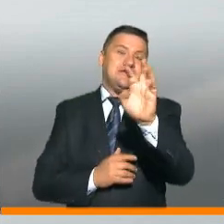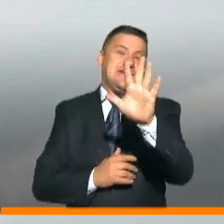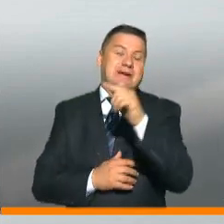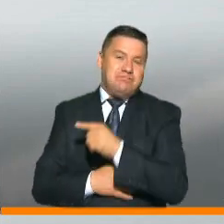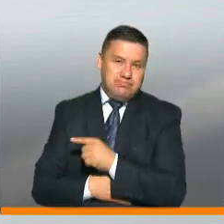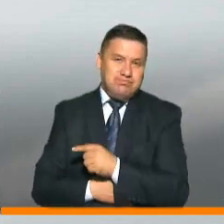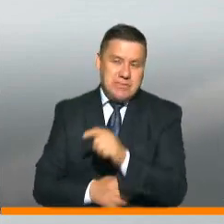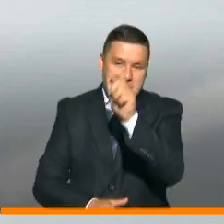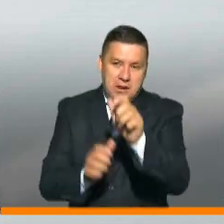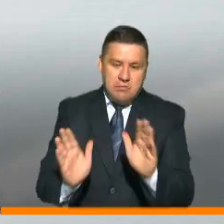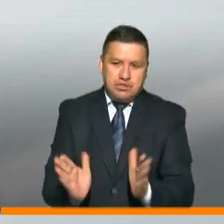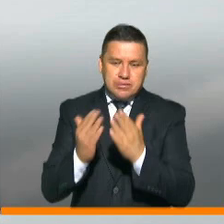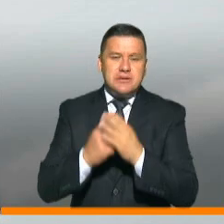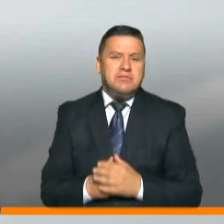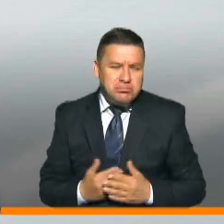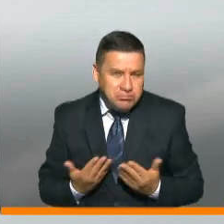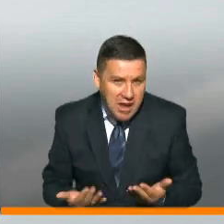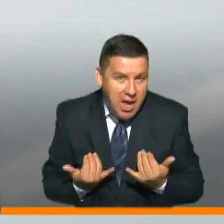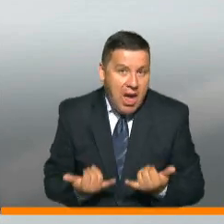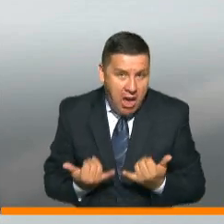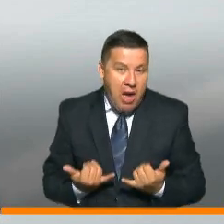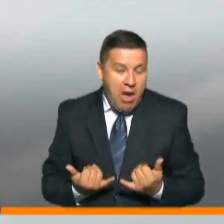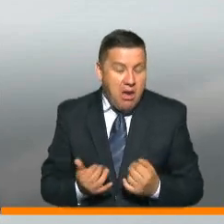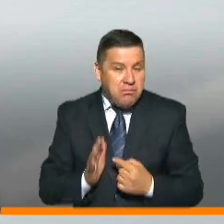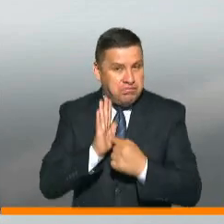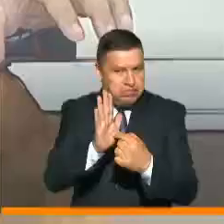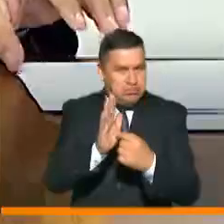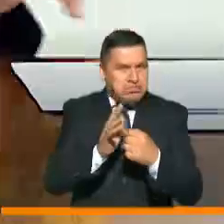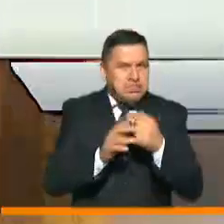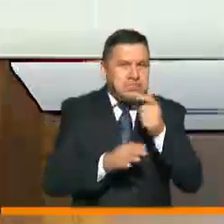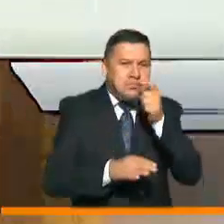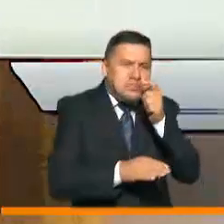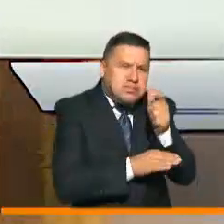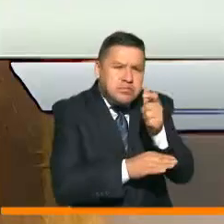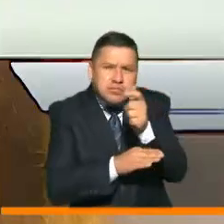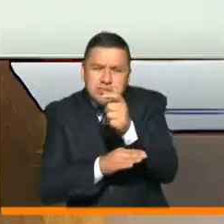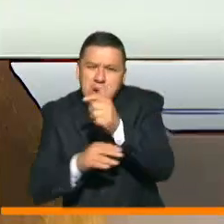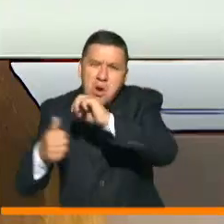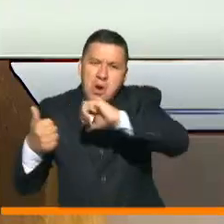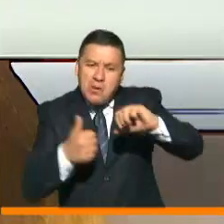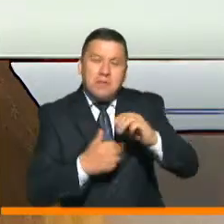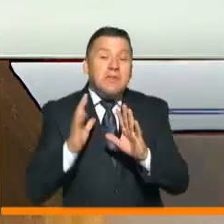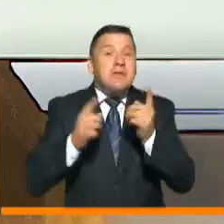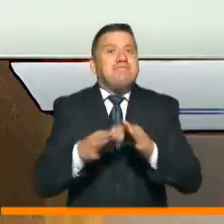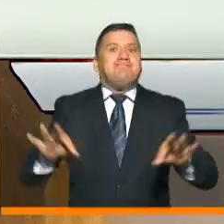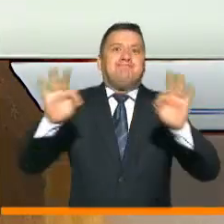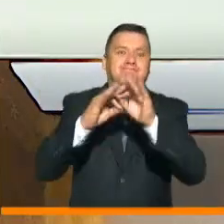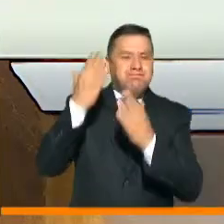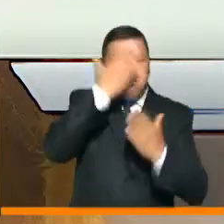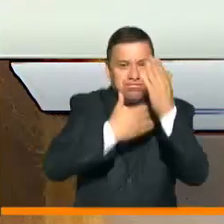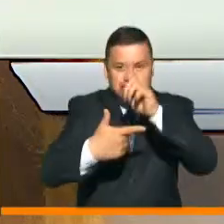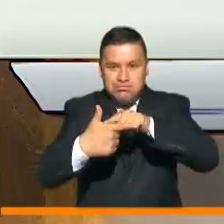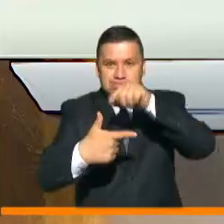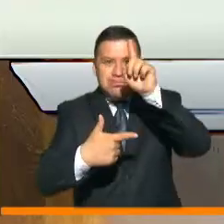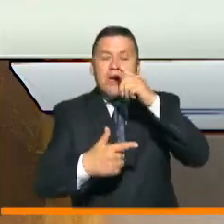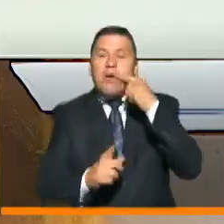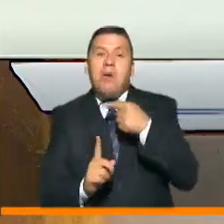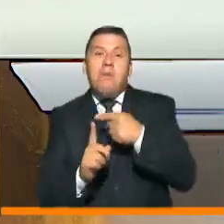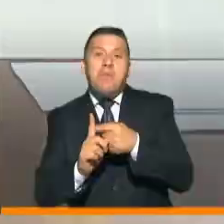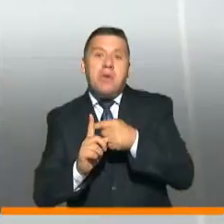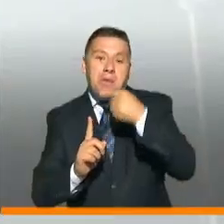220.485 recuperados. De manera que en eso también estaremos haciendo seguimiento. Y muy importante también evaluar este otro indicador, la